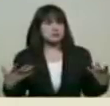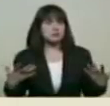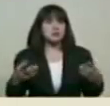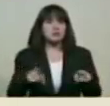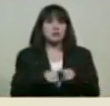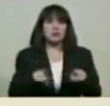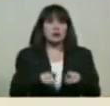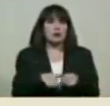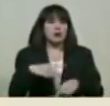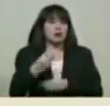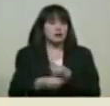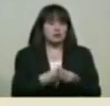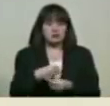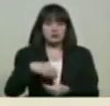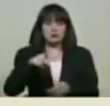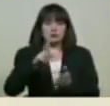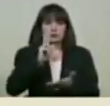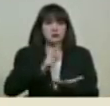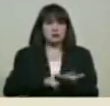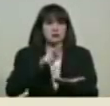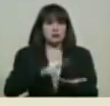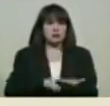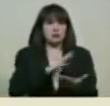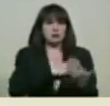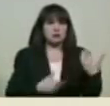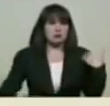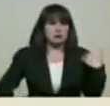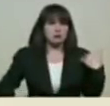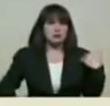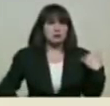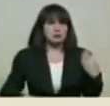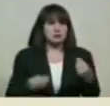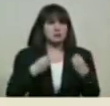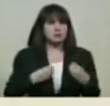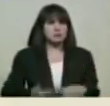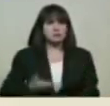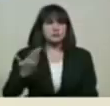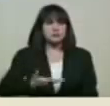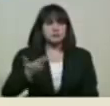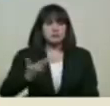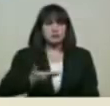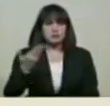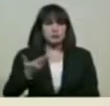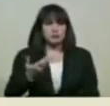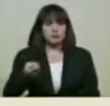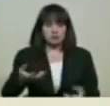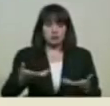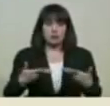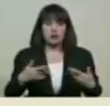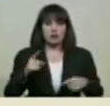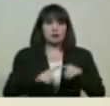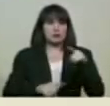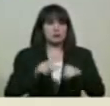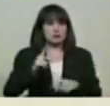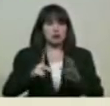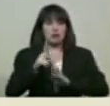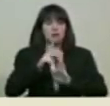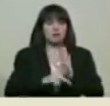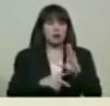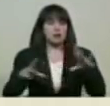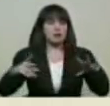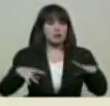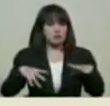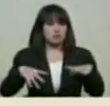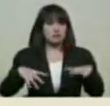que fue aprobado por el Presidente de la República, importantísimos recursos para la atención de plan de recreación y de vacaciones